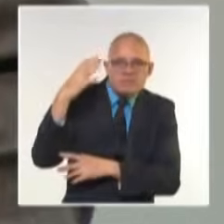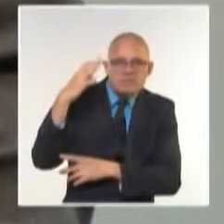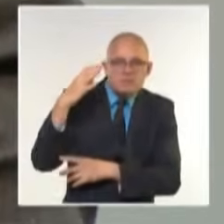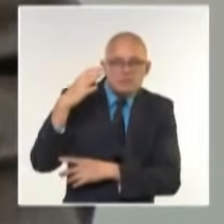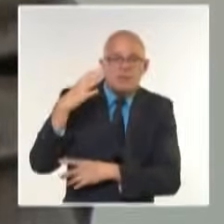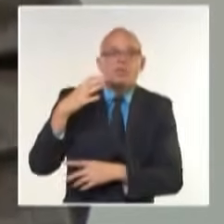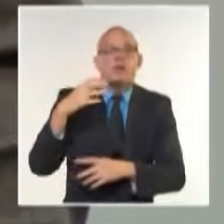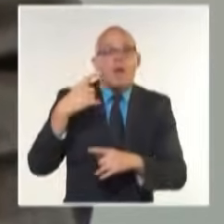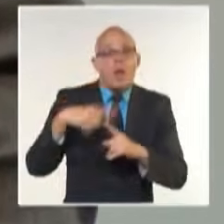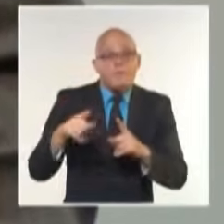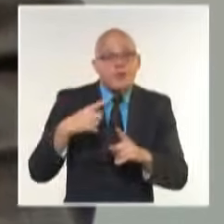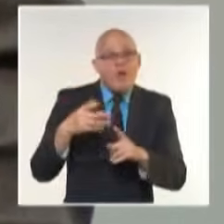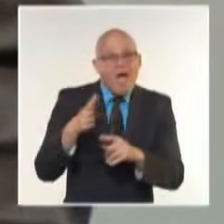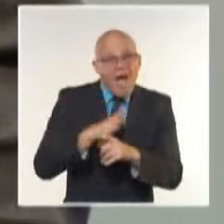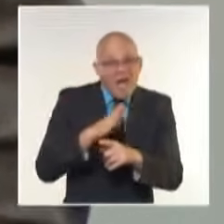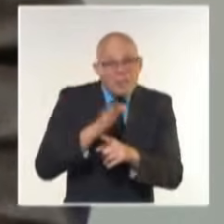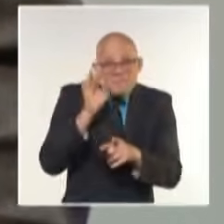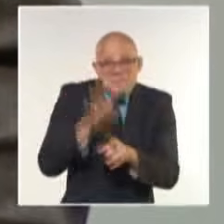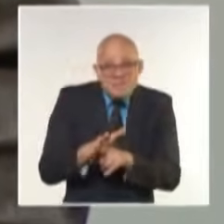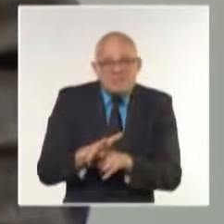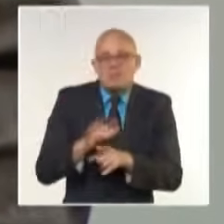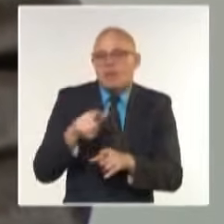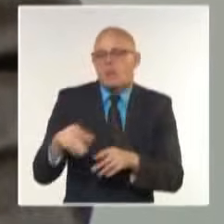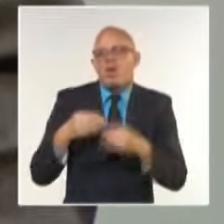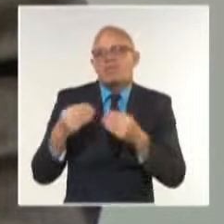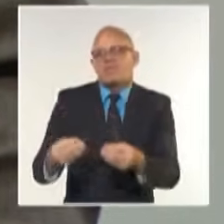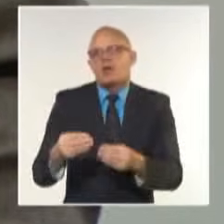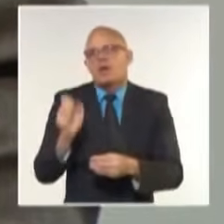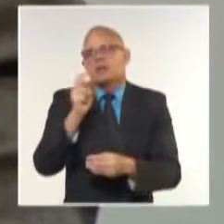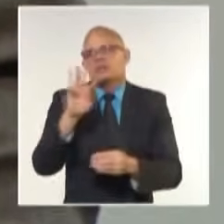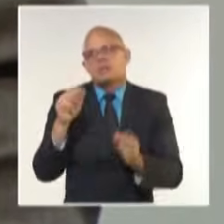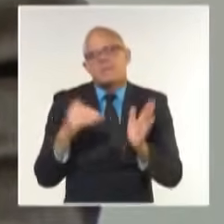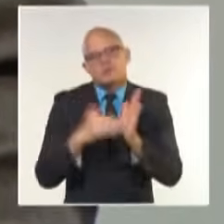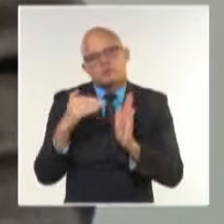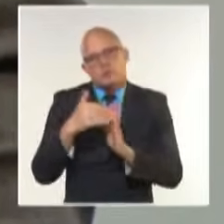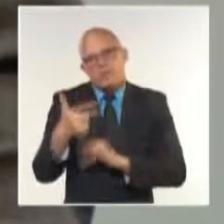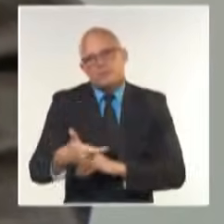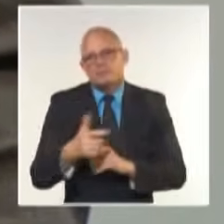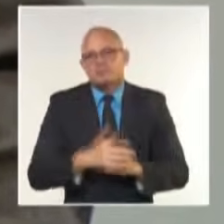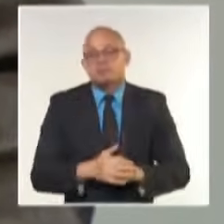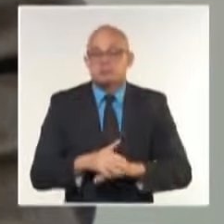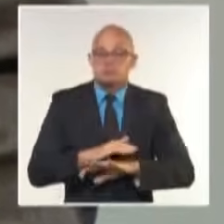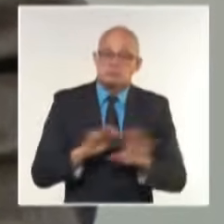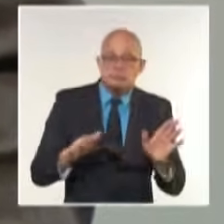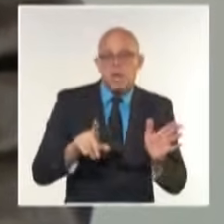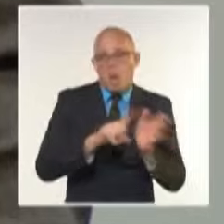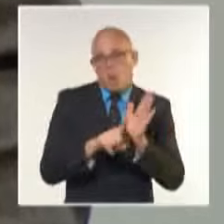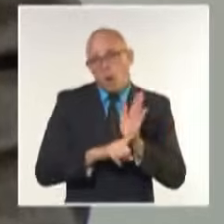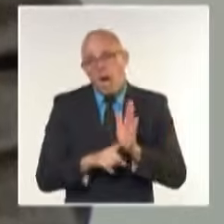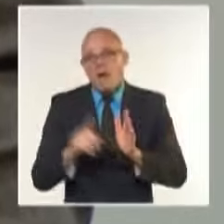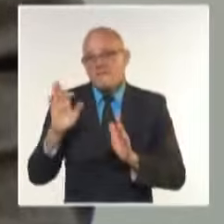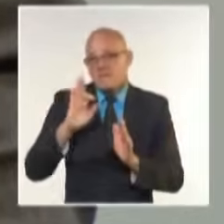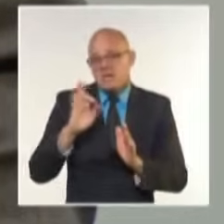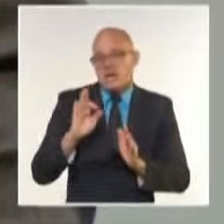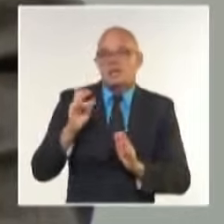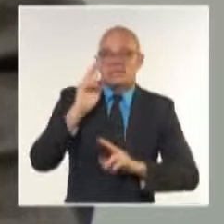13.790.000 pesos. ¿Qué más? ¿Qué pasó? En las investigaciones que realizó la Fiscalía, comprobó que de esos